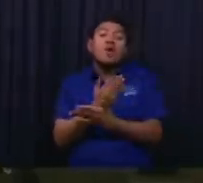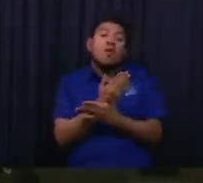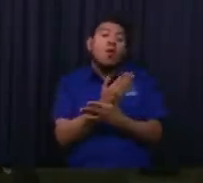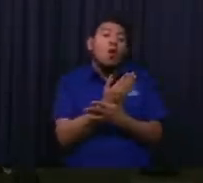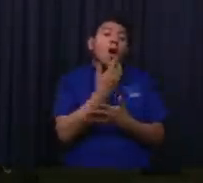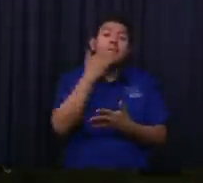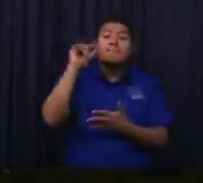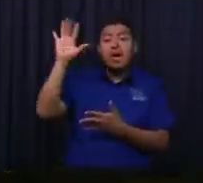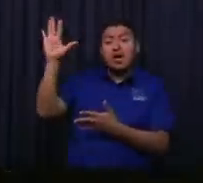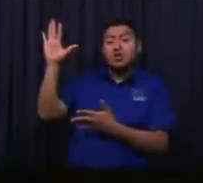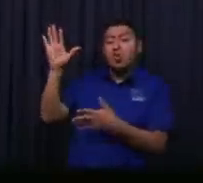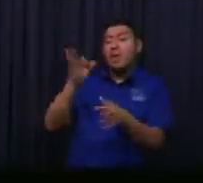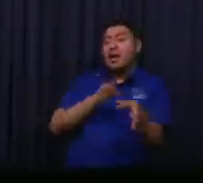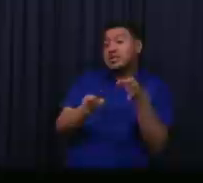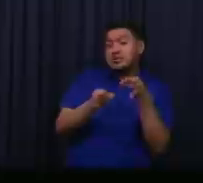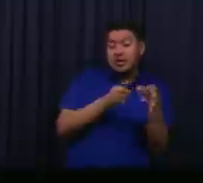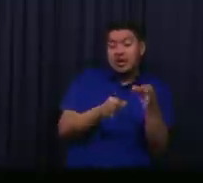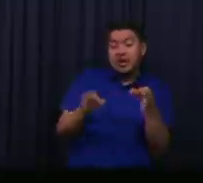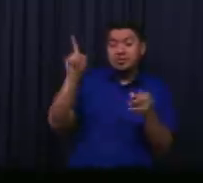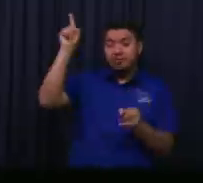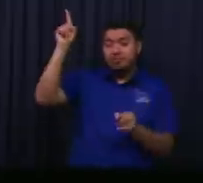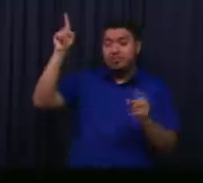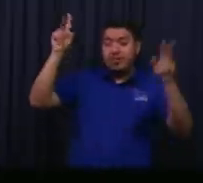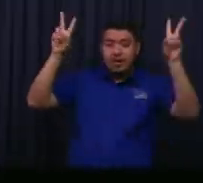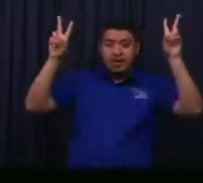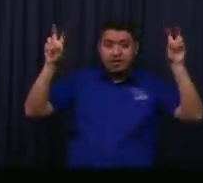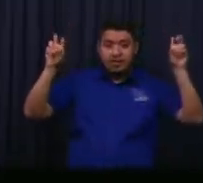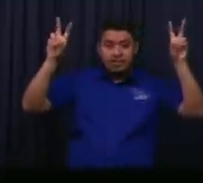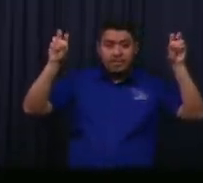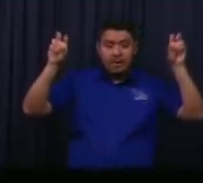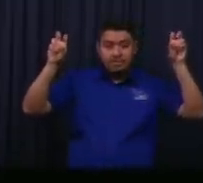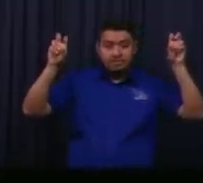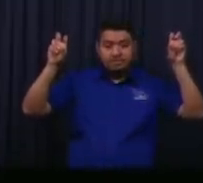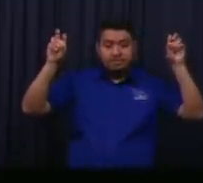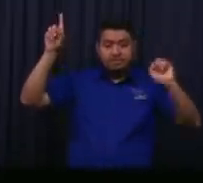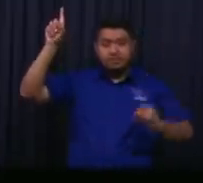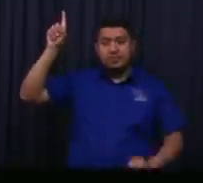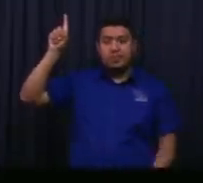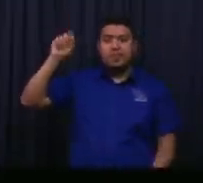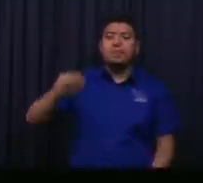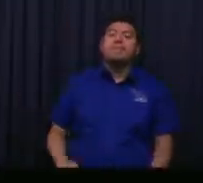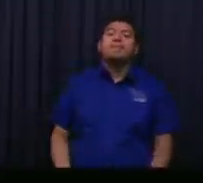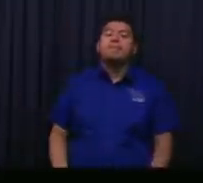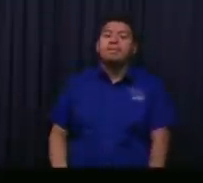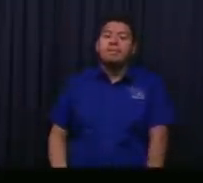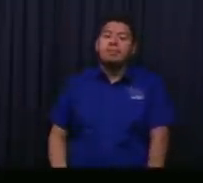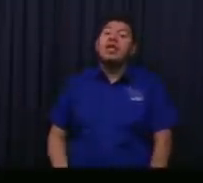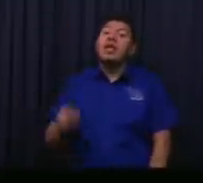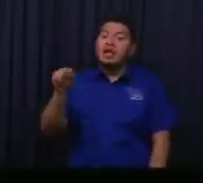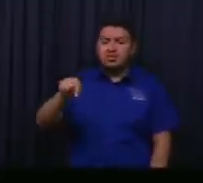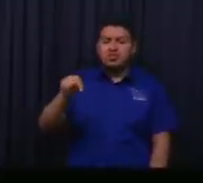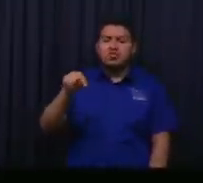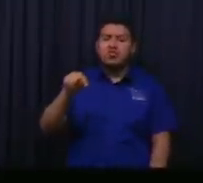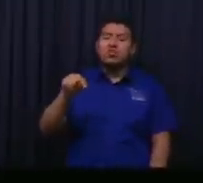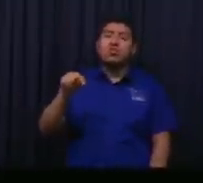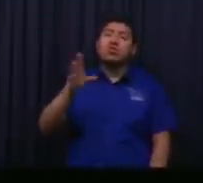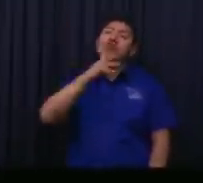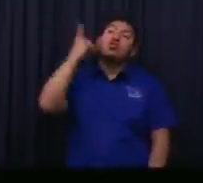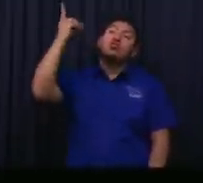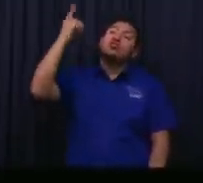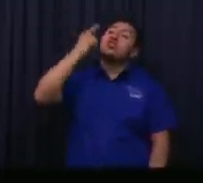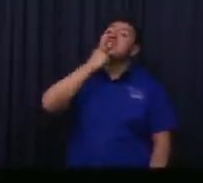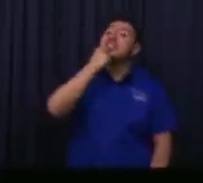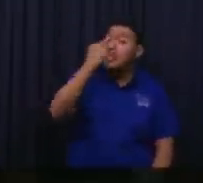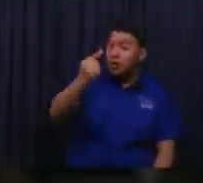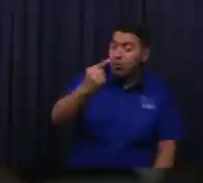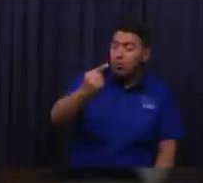explicar. Esa es una de las de los remas que el Señor me dio desde que empezó el ministerio al